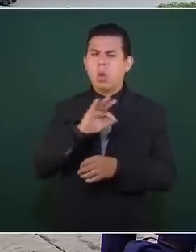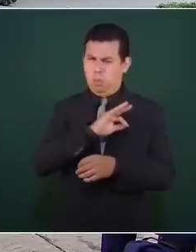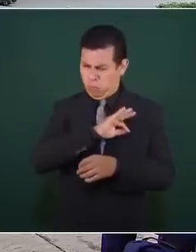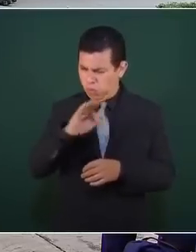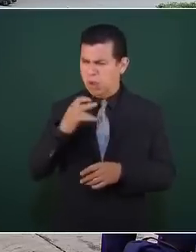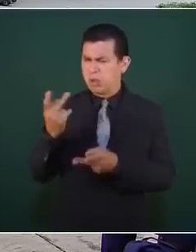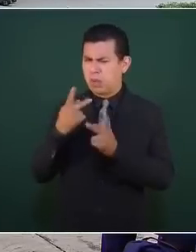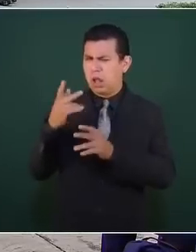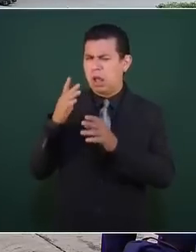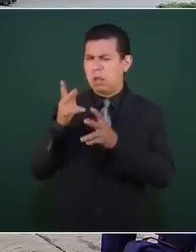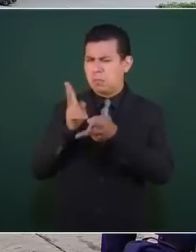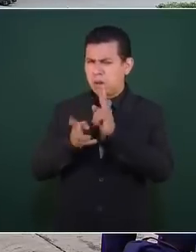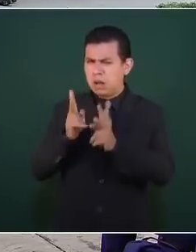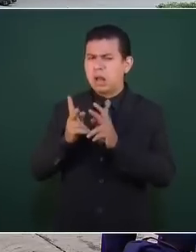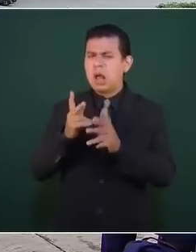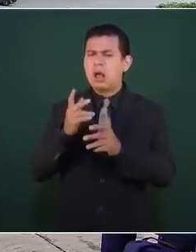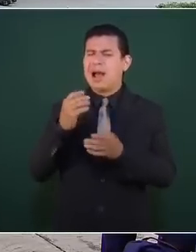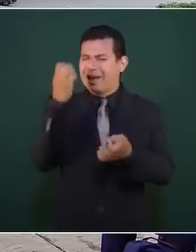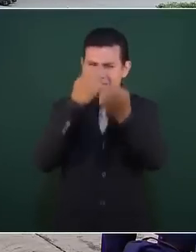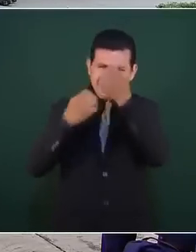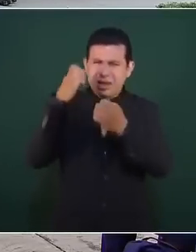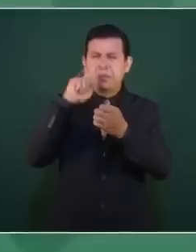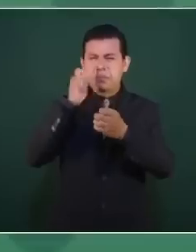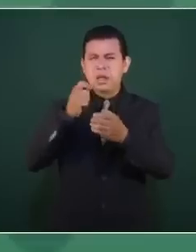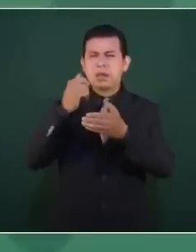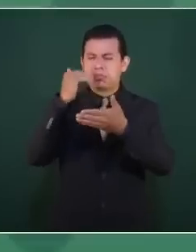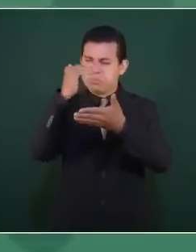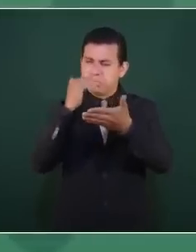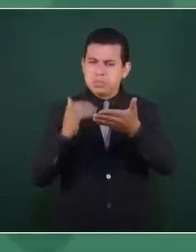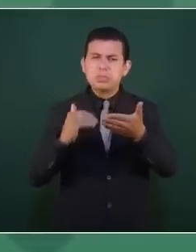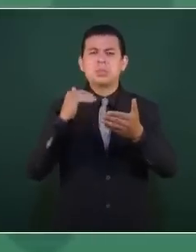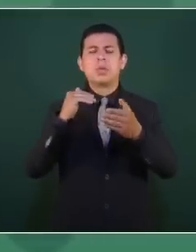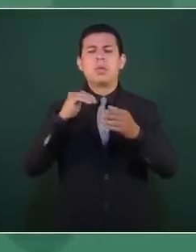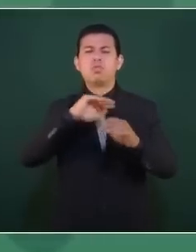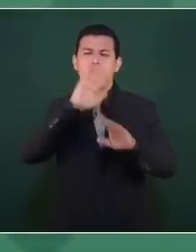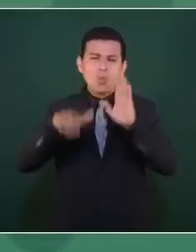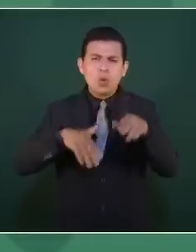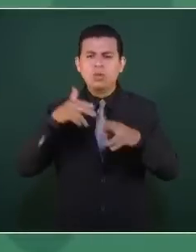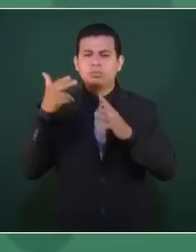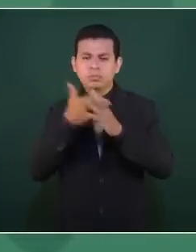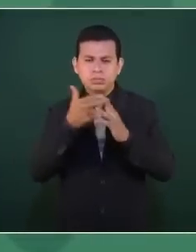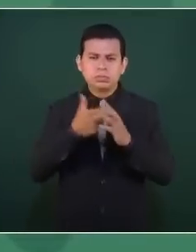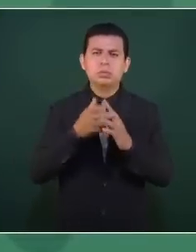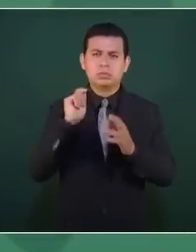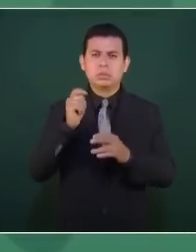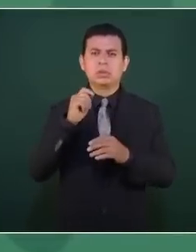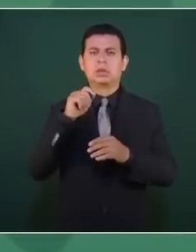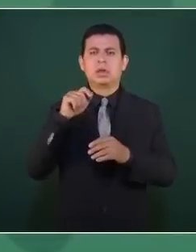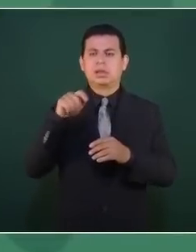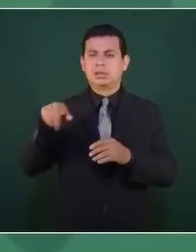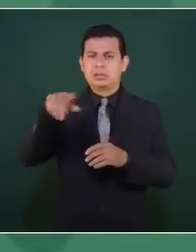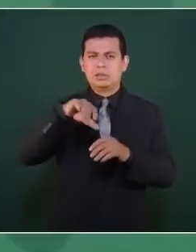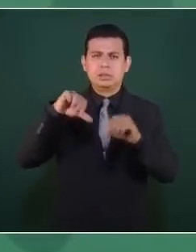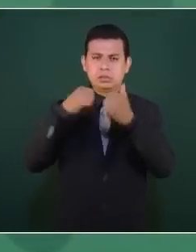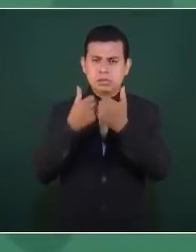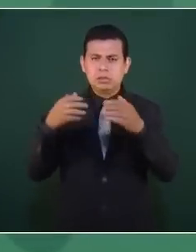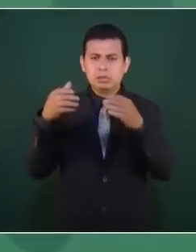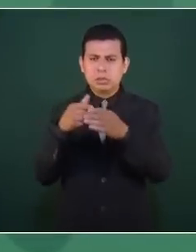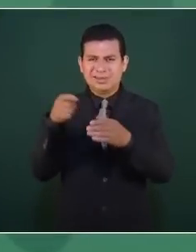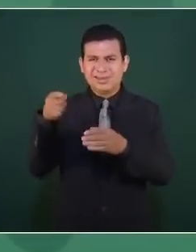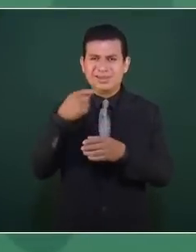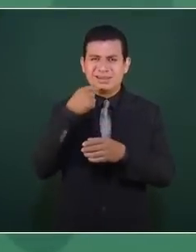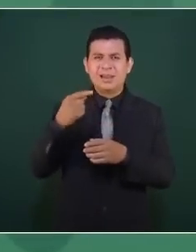hacer una revisión sobre los datos que dice la organización social a la que usted se